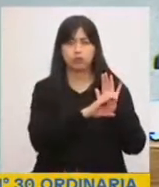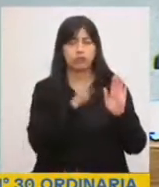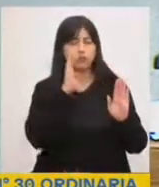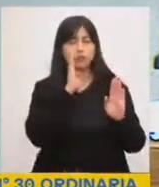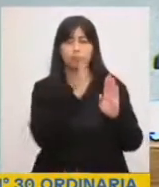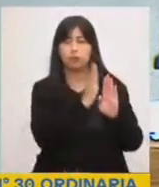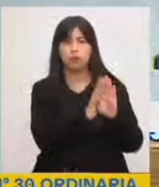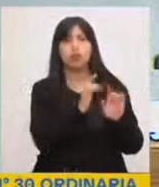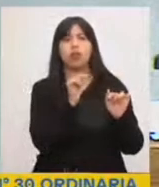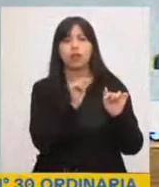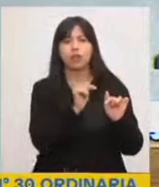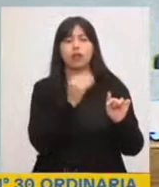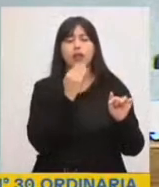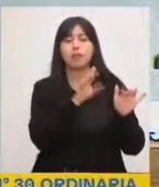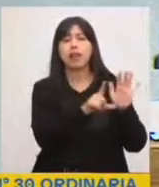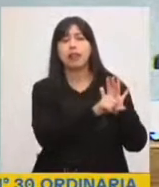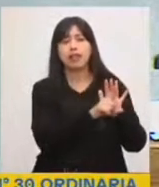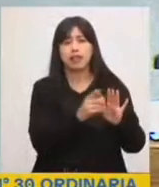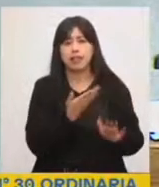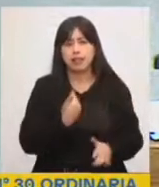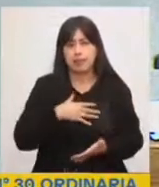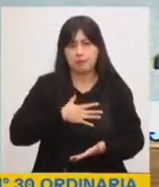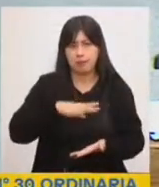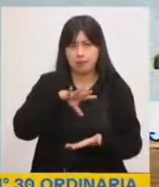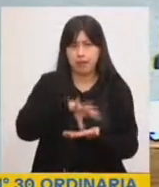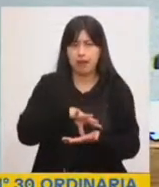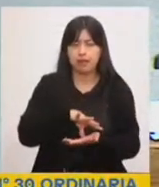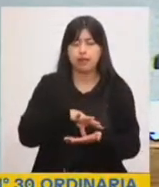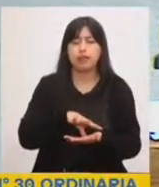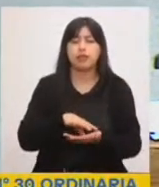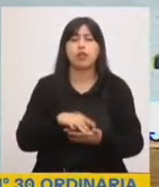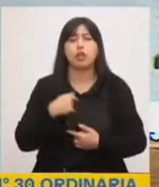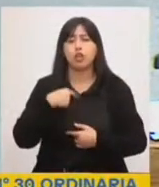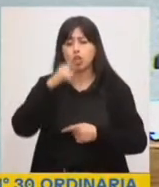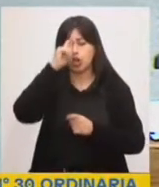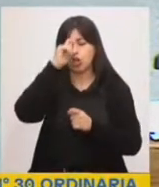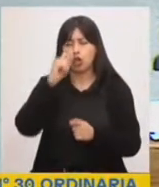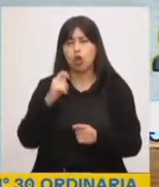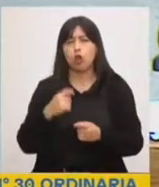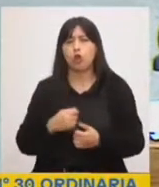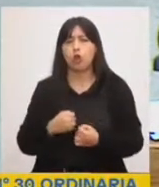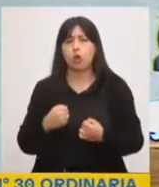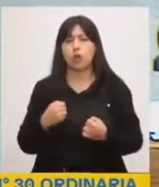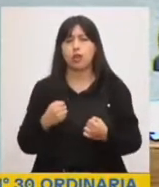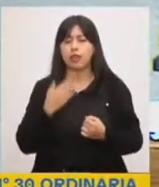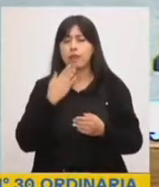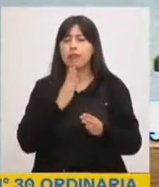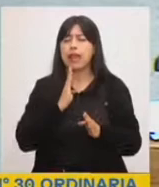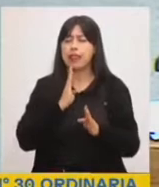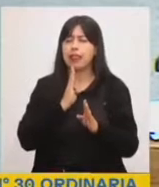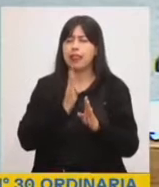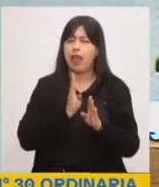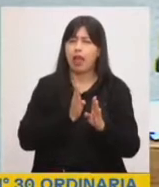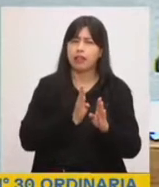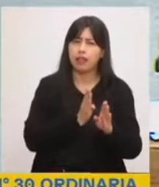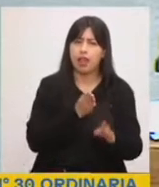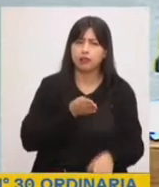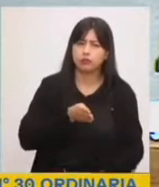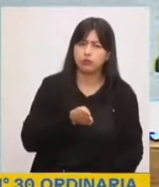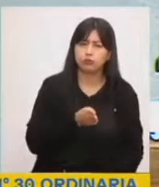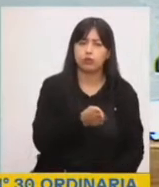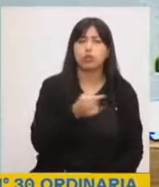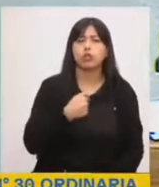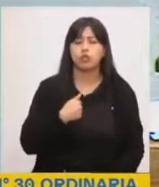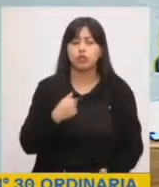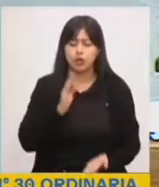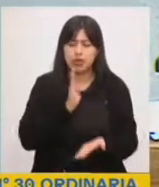de Chile y las leyes de mi patria, desempeñar con honradez y lealtad los deberes de mi cargo, ser disciplinado, esforzarme